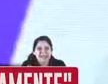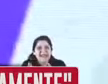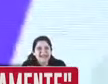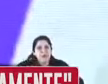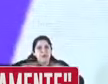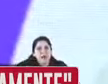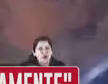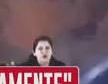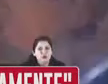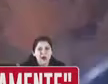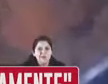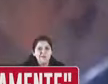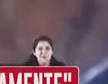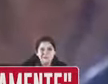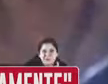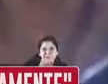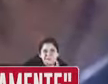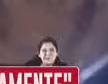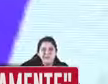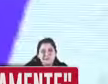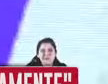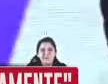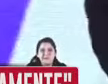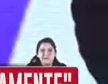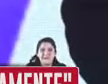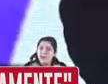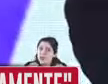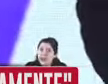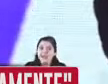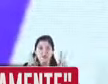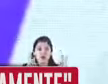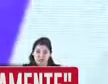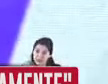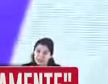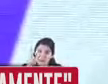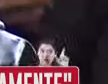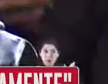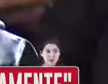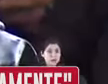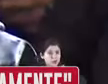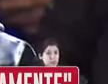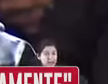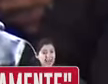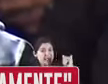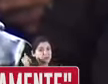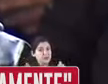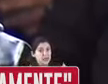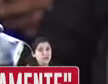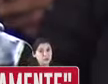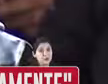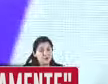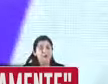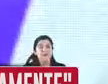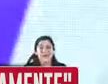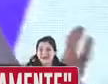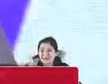produciendo en estas cosas y estas son las cosas que tenemos que explicarle a la gente por qué para que la